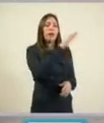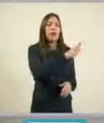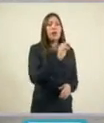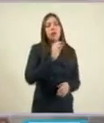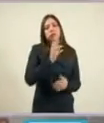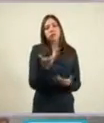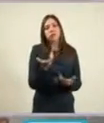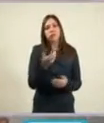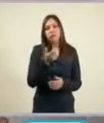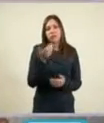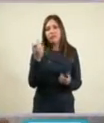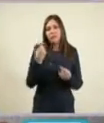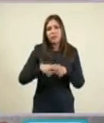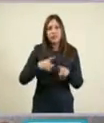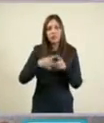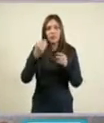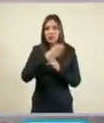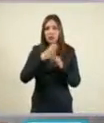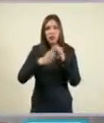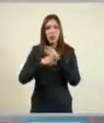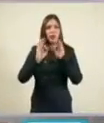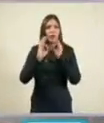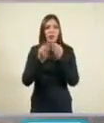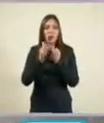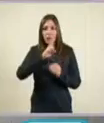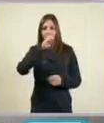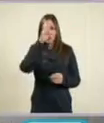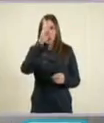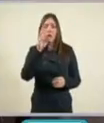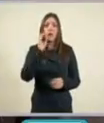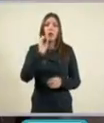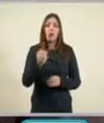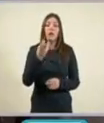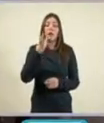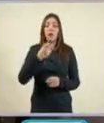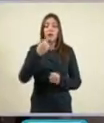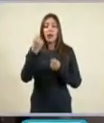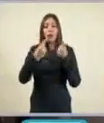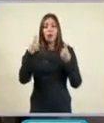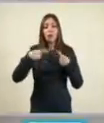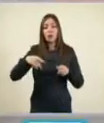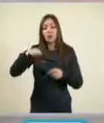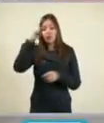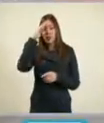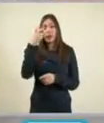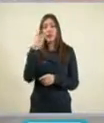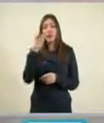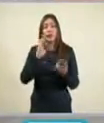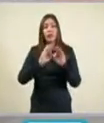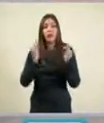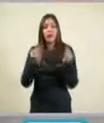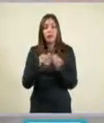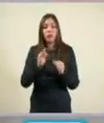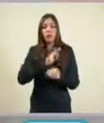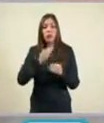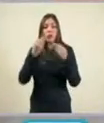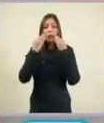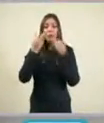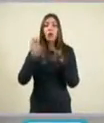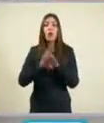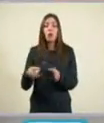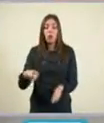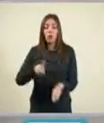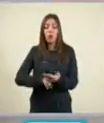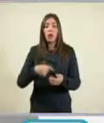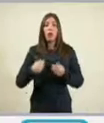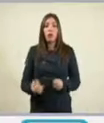que la violencia es la manera de ejercer la justicia o es la manera en la que tú eres una persona que muestras tu